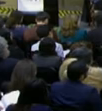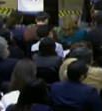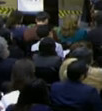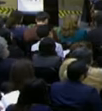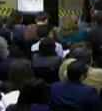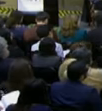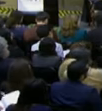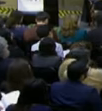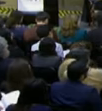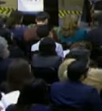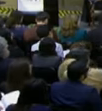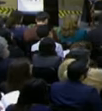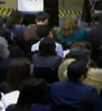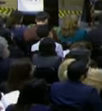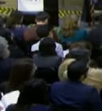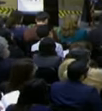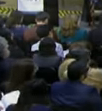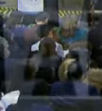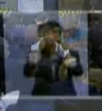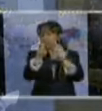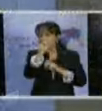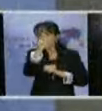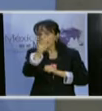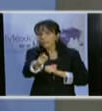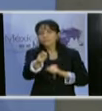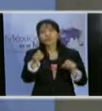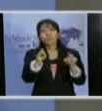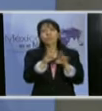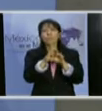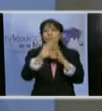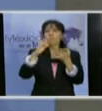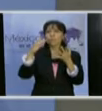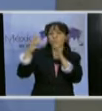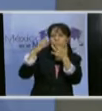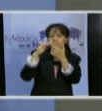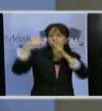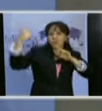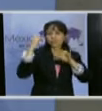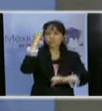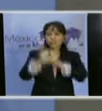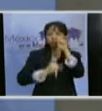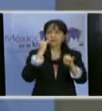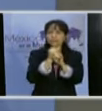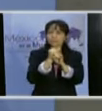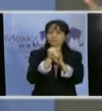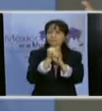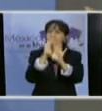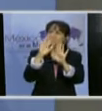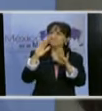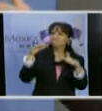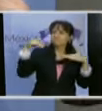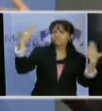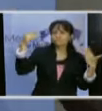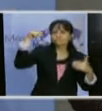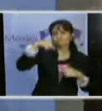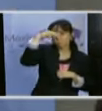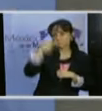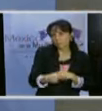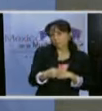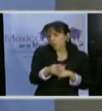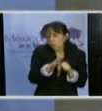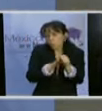asunto de las perspectivas de las relaciones internacionales, creo que es un honor poder compartir